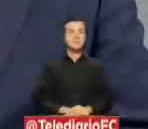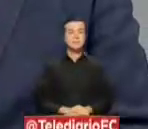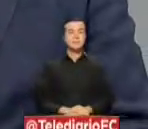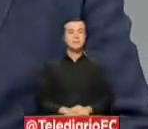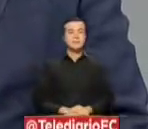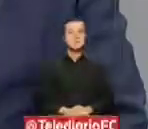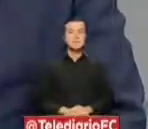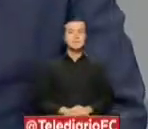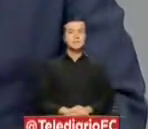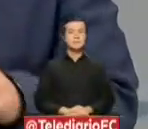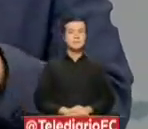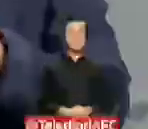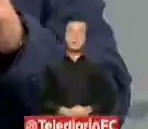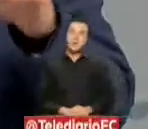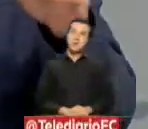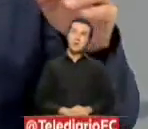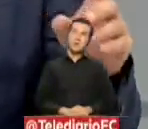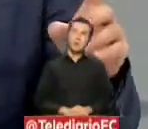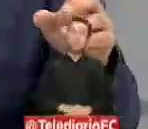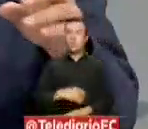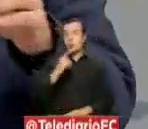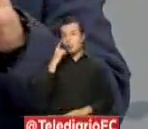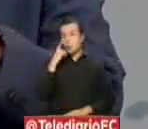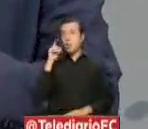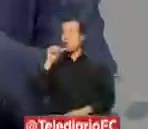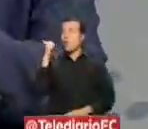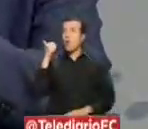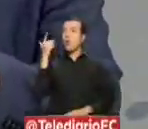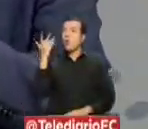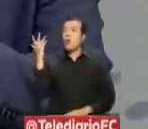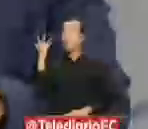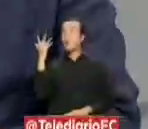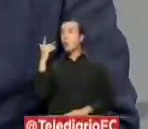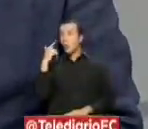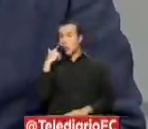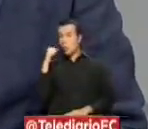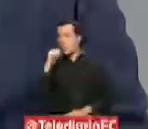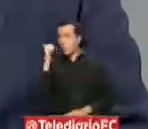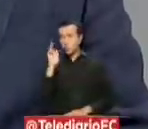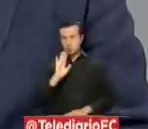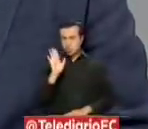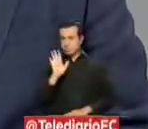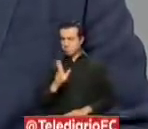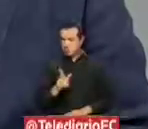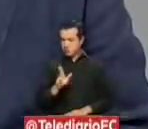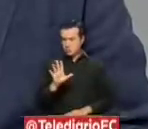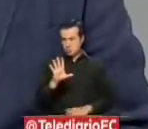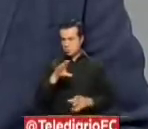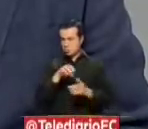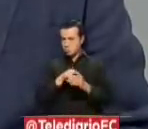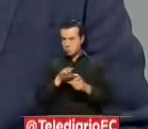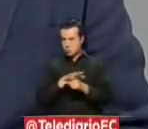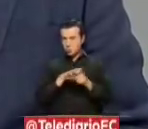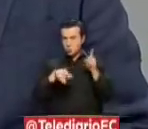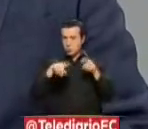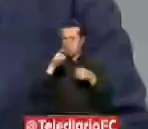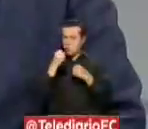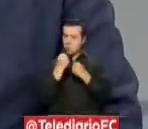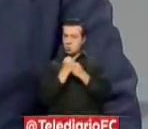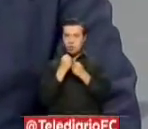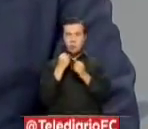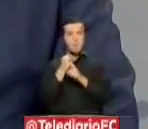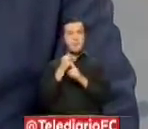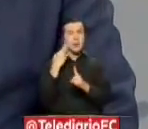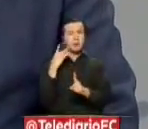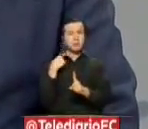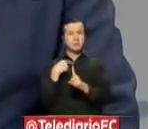que no habría que buscar tan lejos para encontrar una alternativa que pueda impactar en la vida de millones de